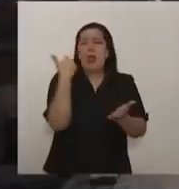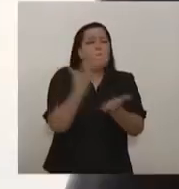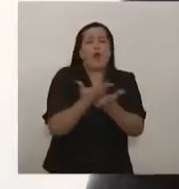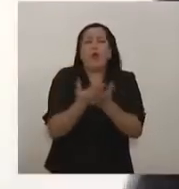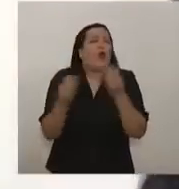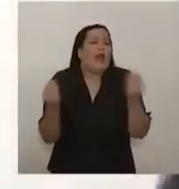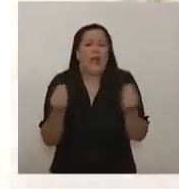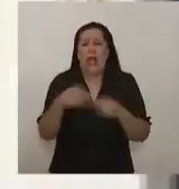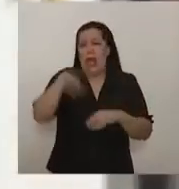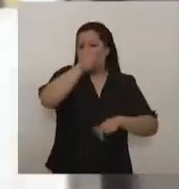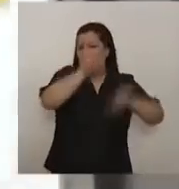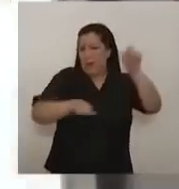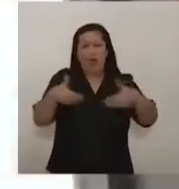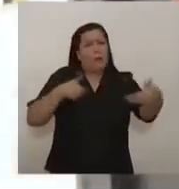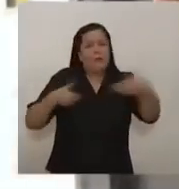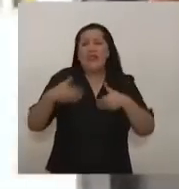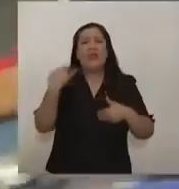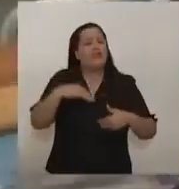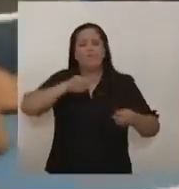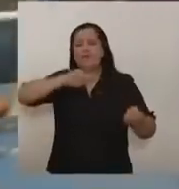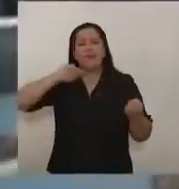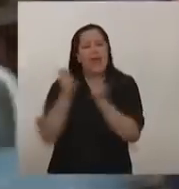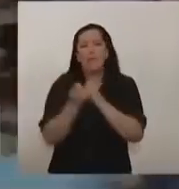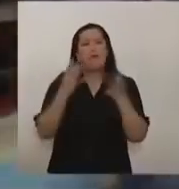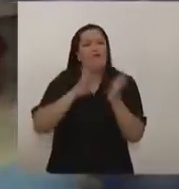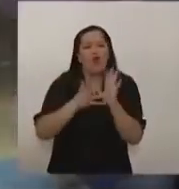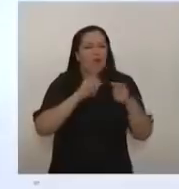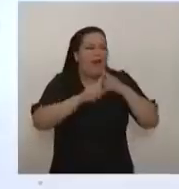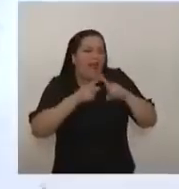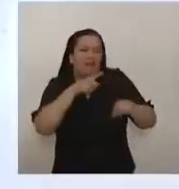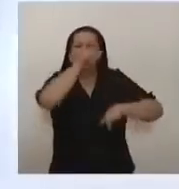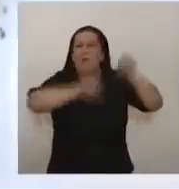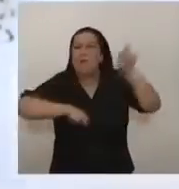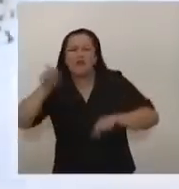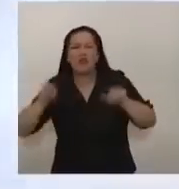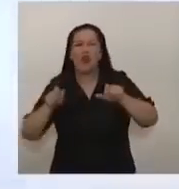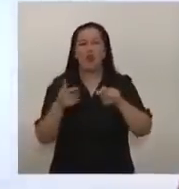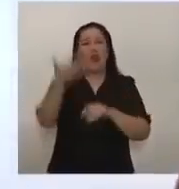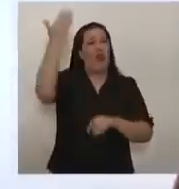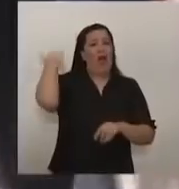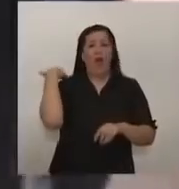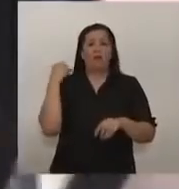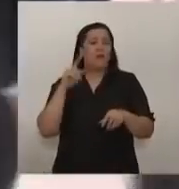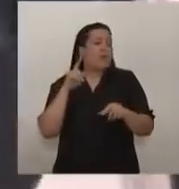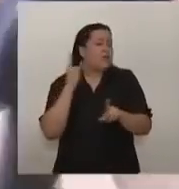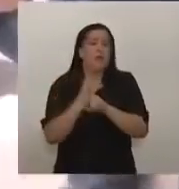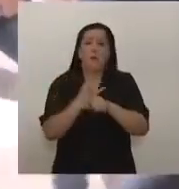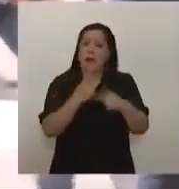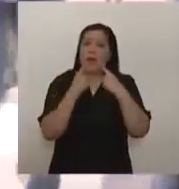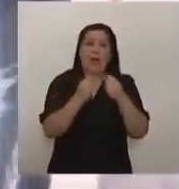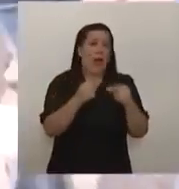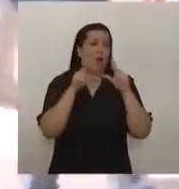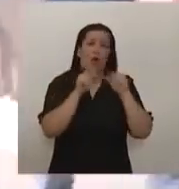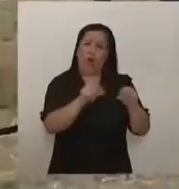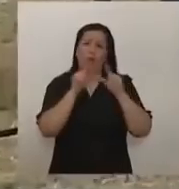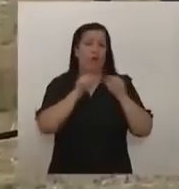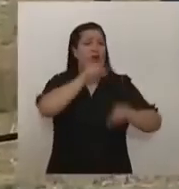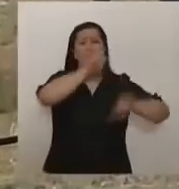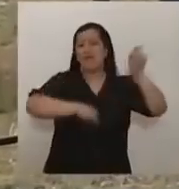propusieron cambiar fue la manera de relacionarnos. Un cambio que venía siendo reclamado por la propia